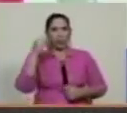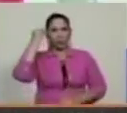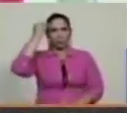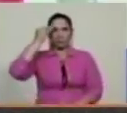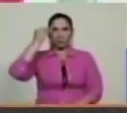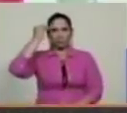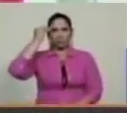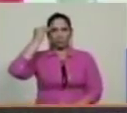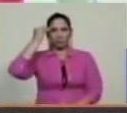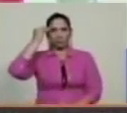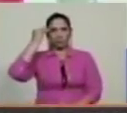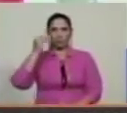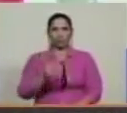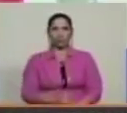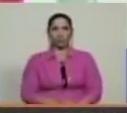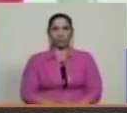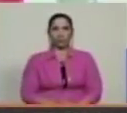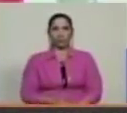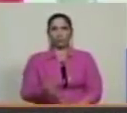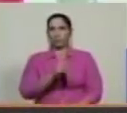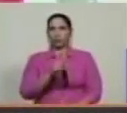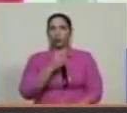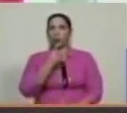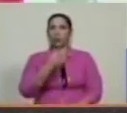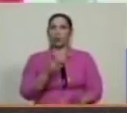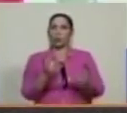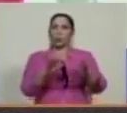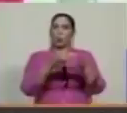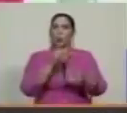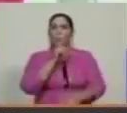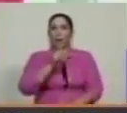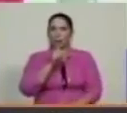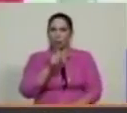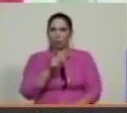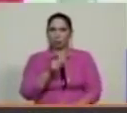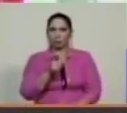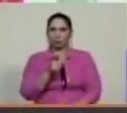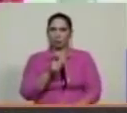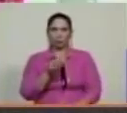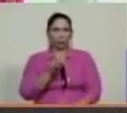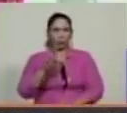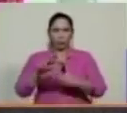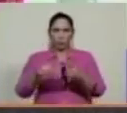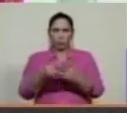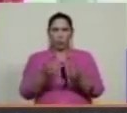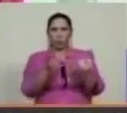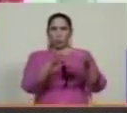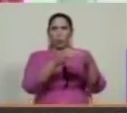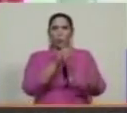razón. Yo no digo que los grupos sean malos. No, nunca he dicho que los grupos sean malos.